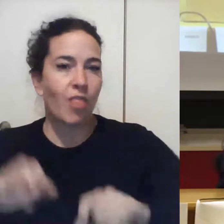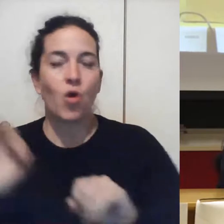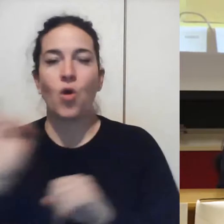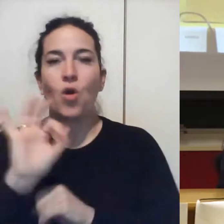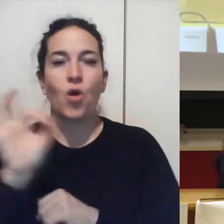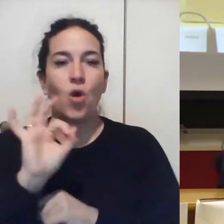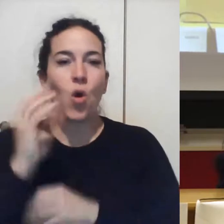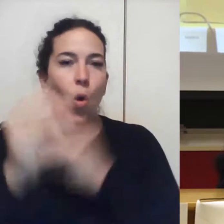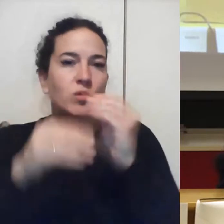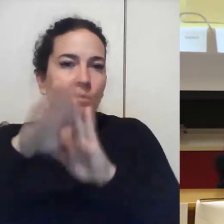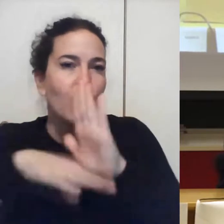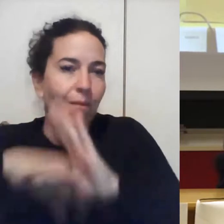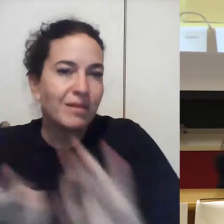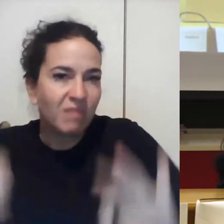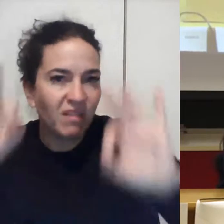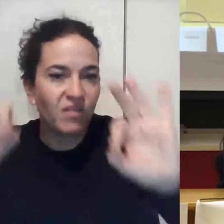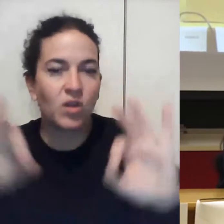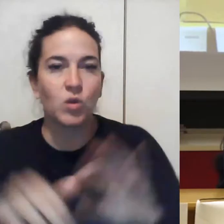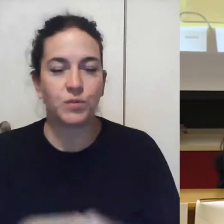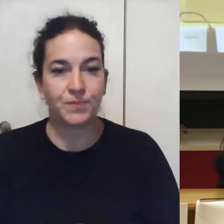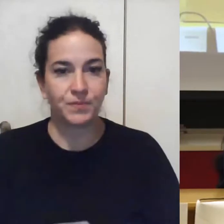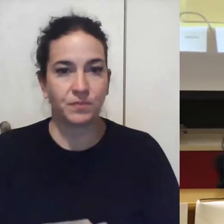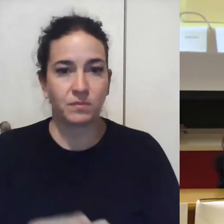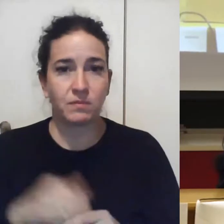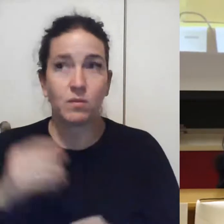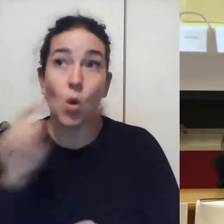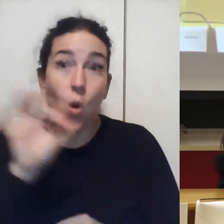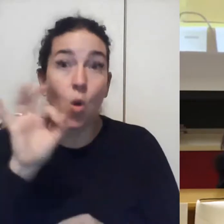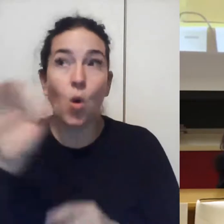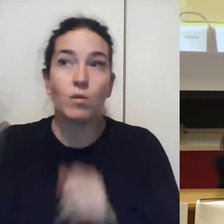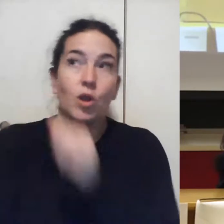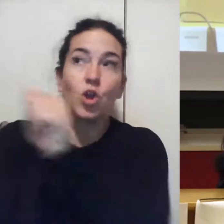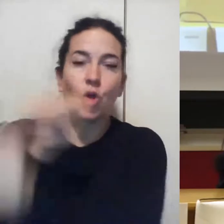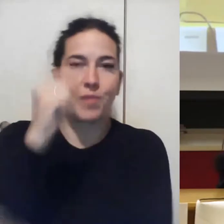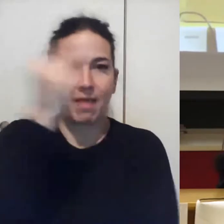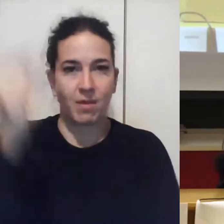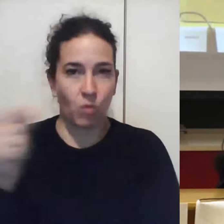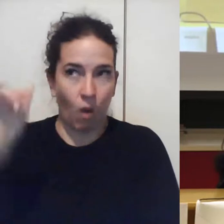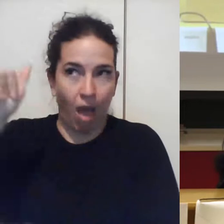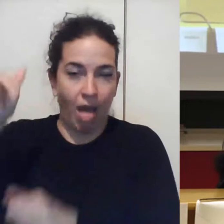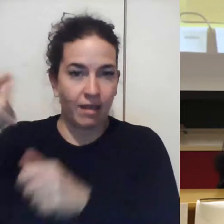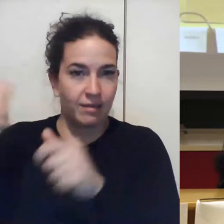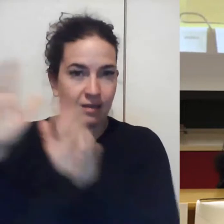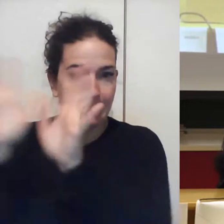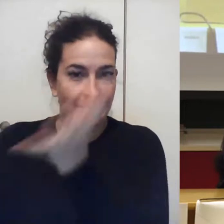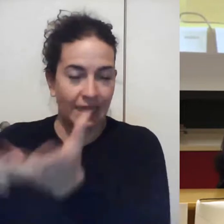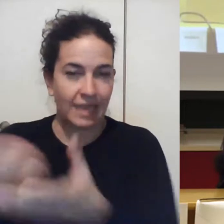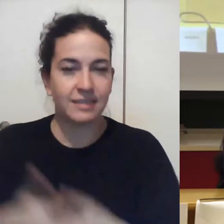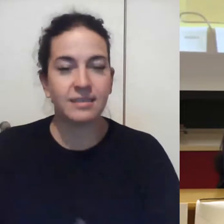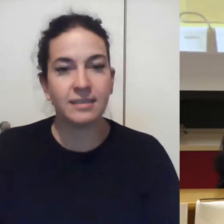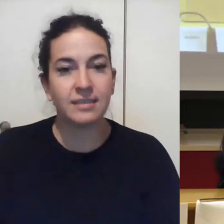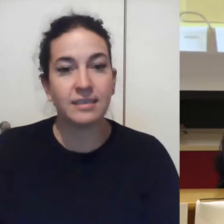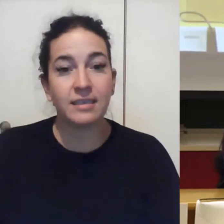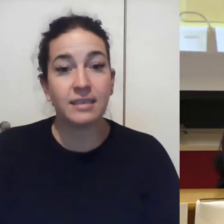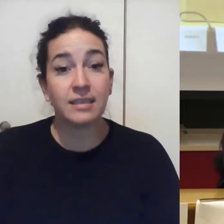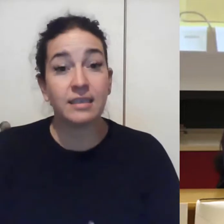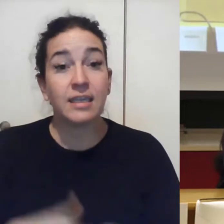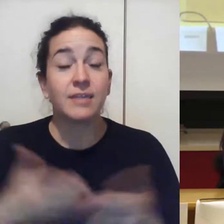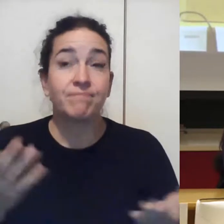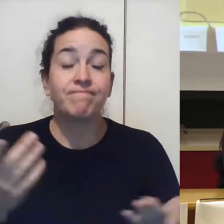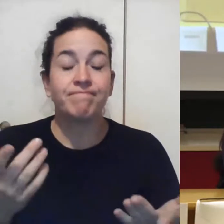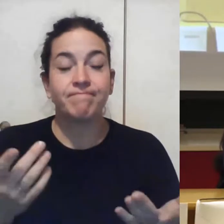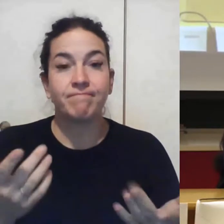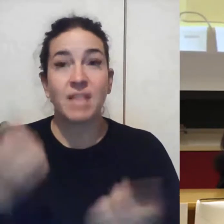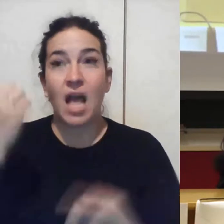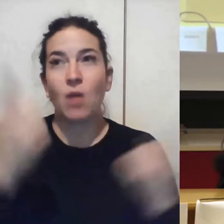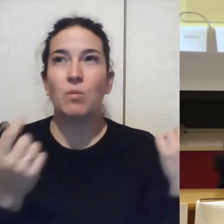utilizando que ya existían en la red, siempre les Commons. Bueno, pues algunos que podían tener un